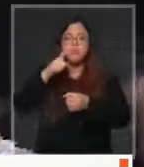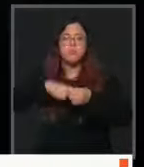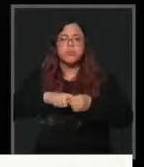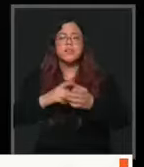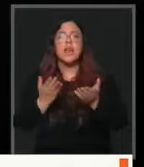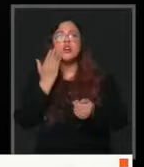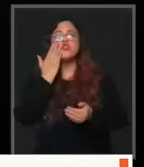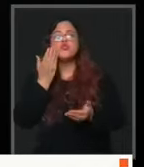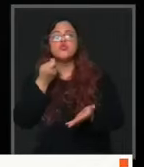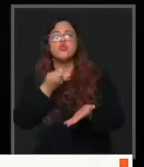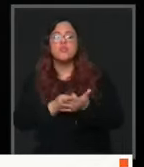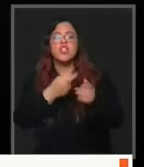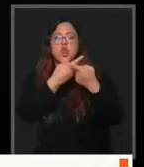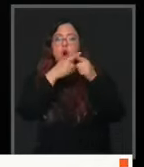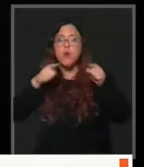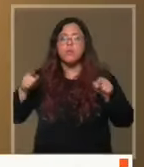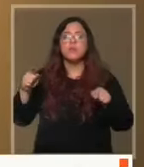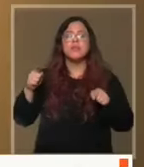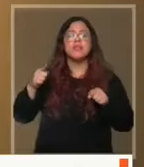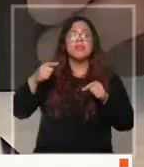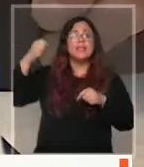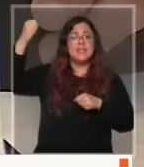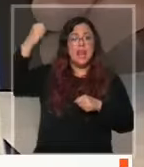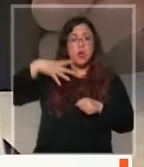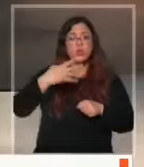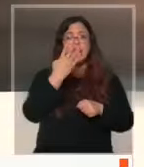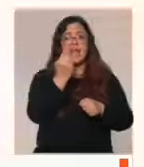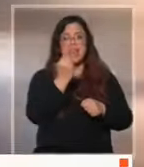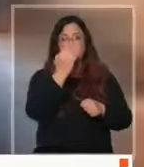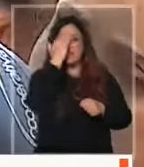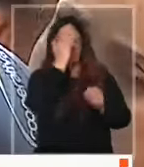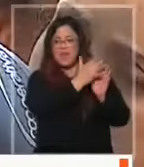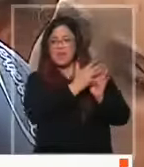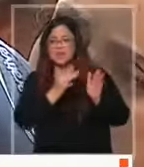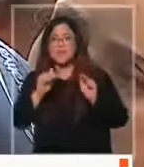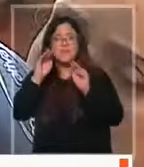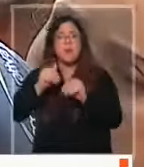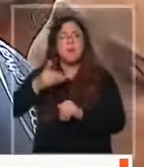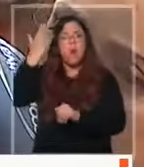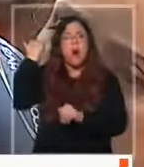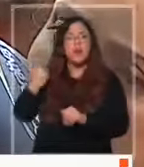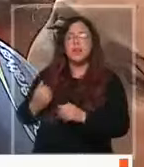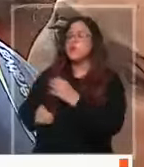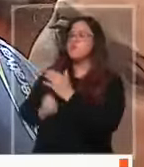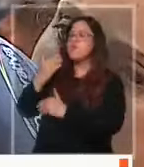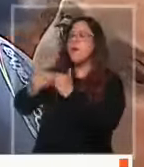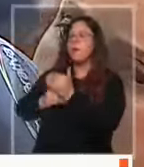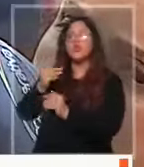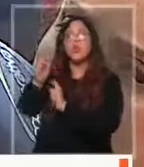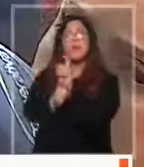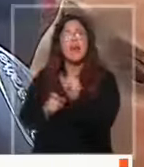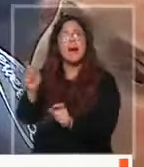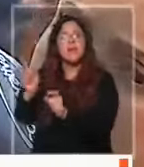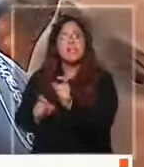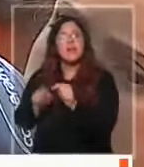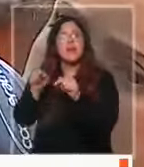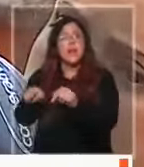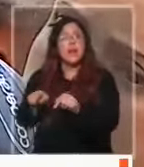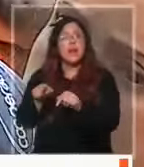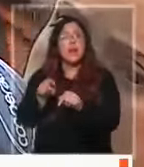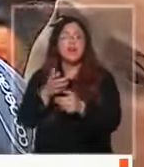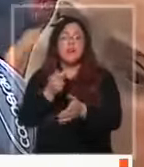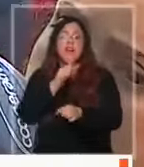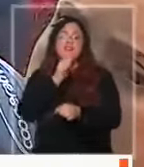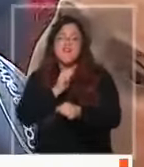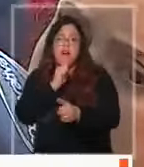eléctrico en un plazo de 14 días, tal como la primera vez. Un nuevo proceso de postulación para aquellas personas que no